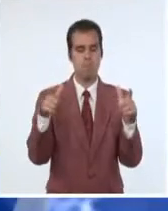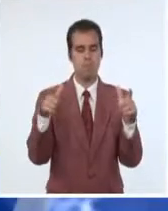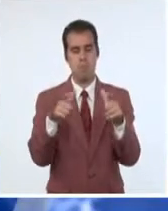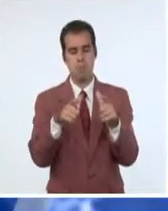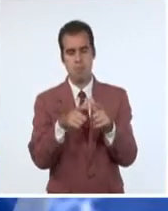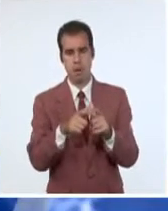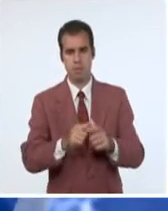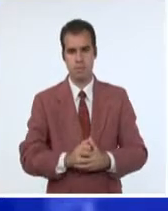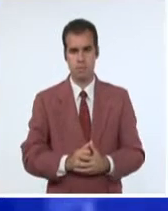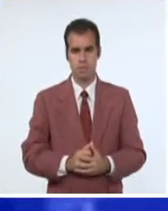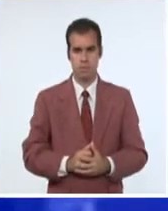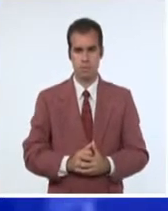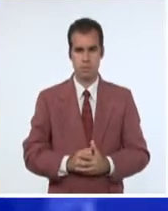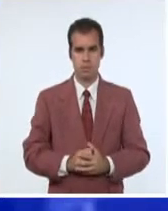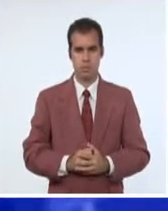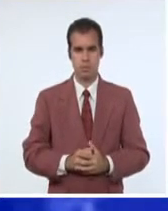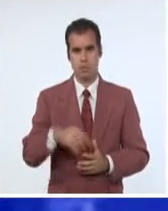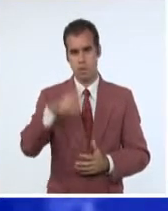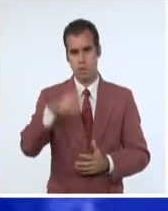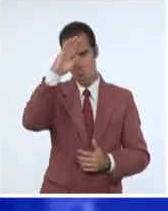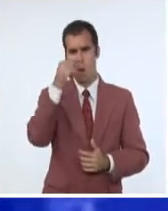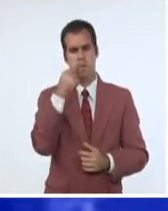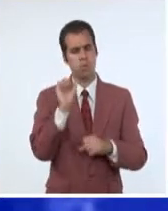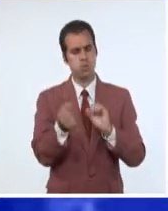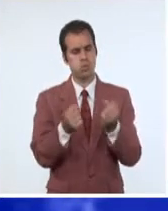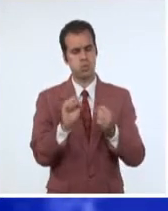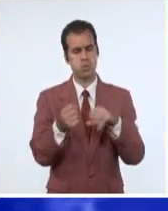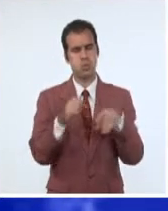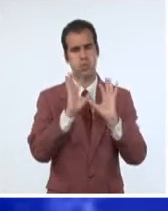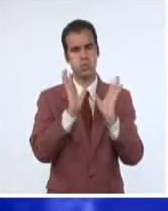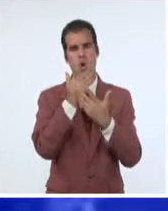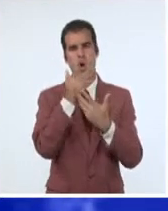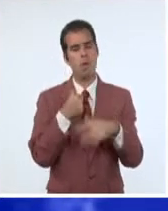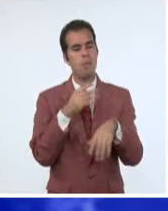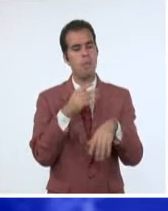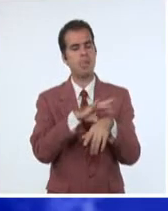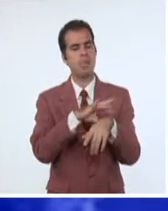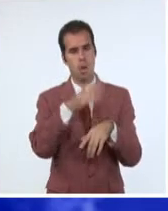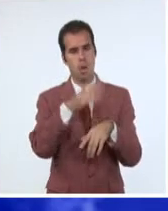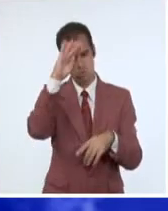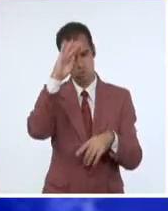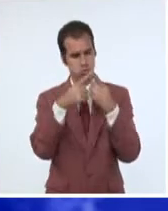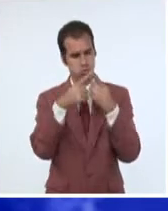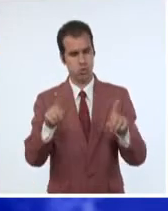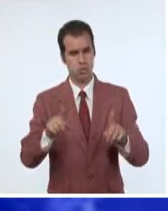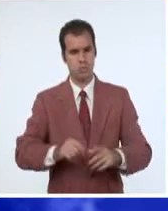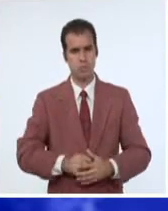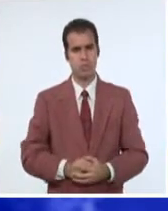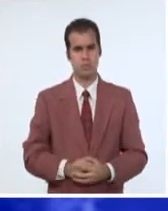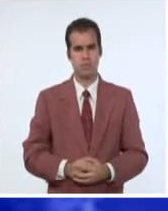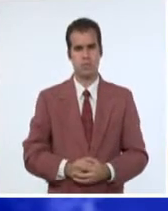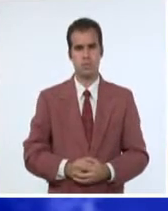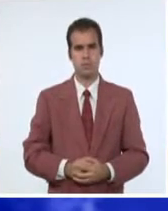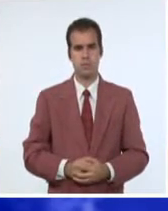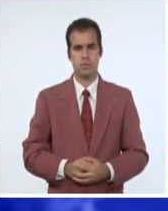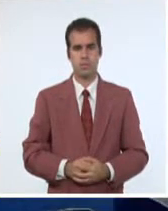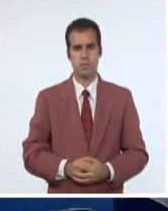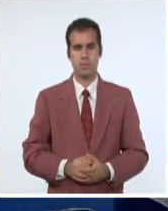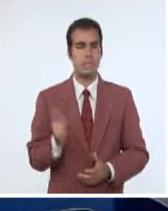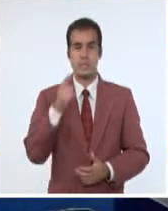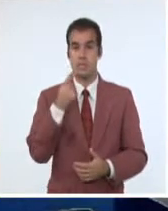Cuba mantiene la tendencia al control de la situación epidemiológica. Y finalmente, logramos que